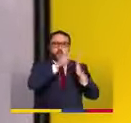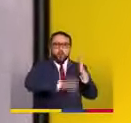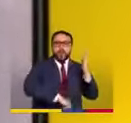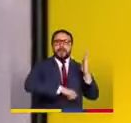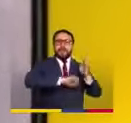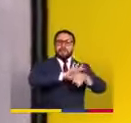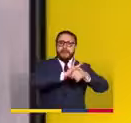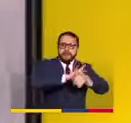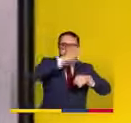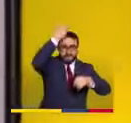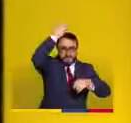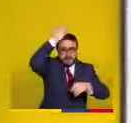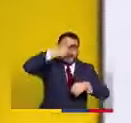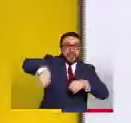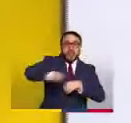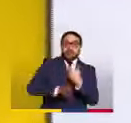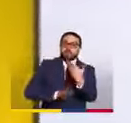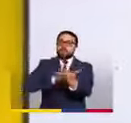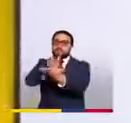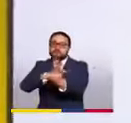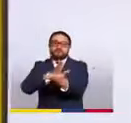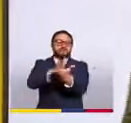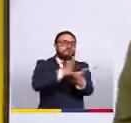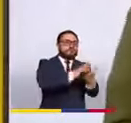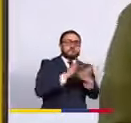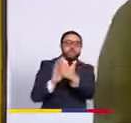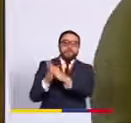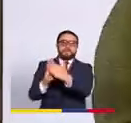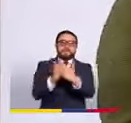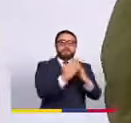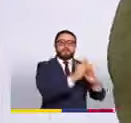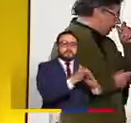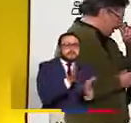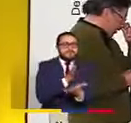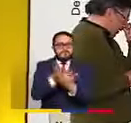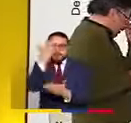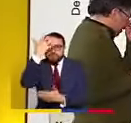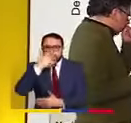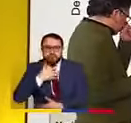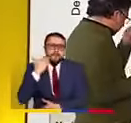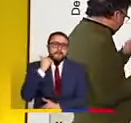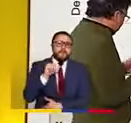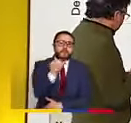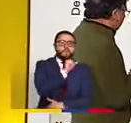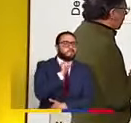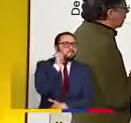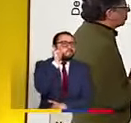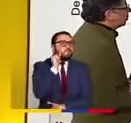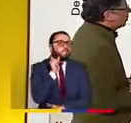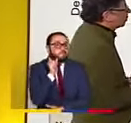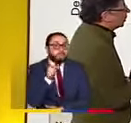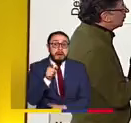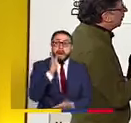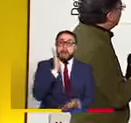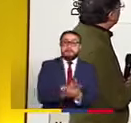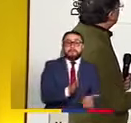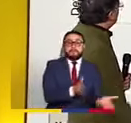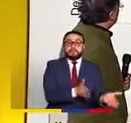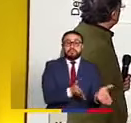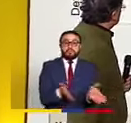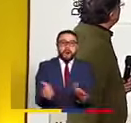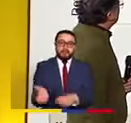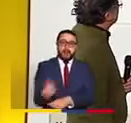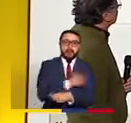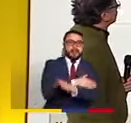la comunidad para examinar a sus mujeres gestantes, y hemos evitado casos de mortalidad